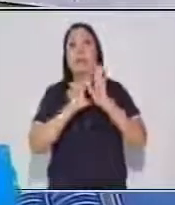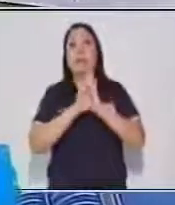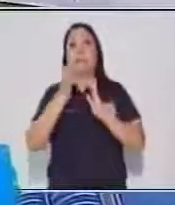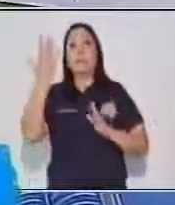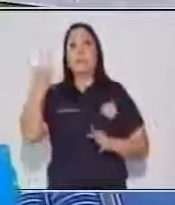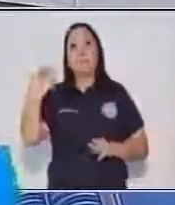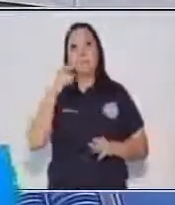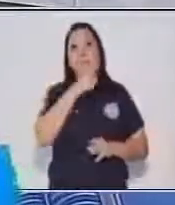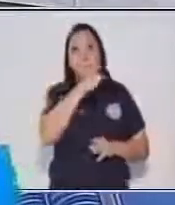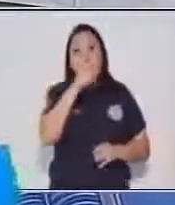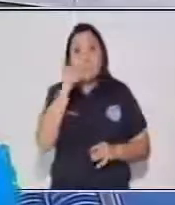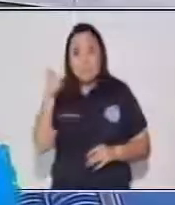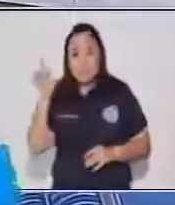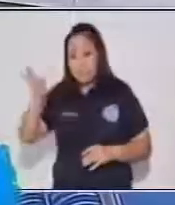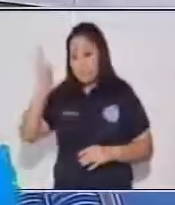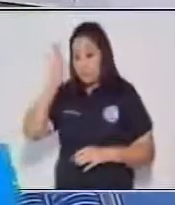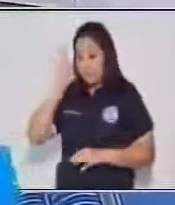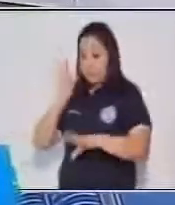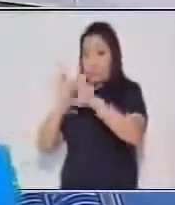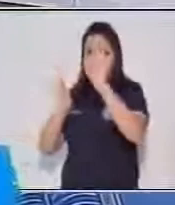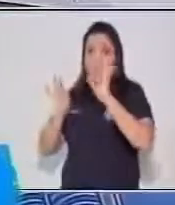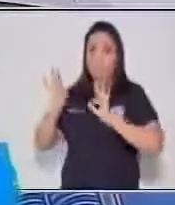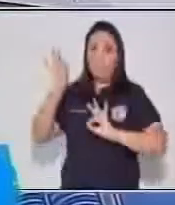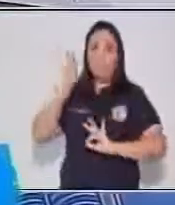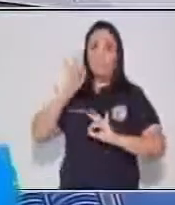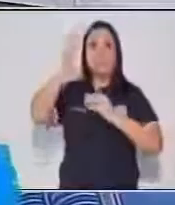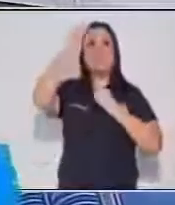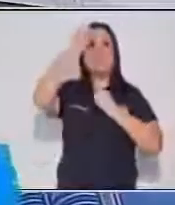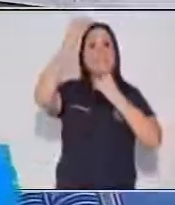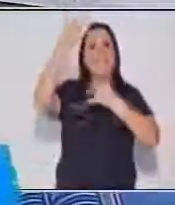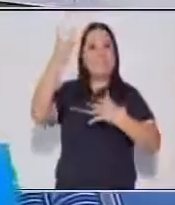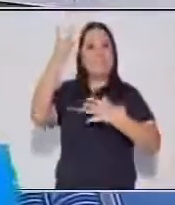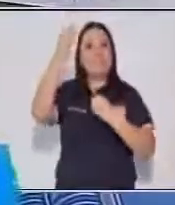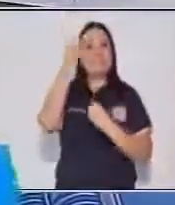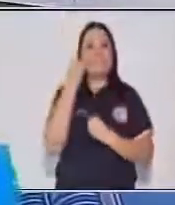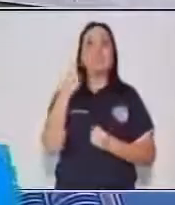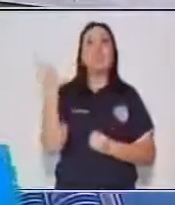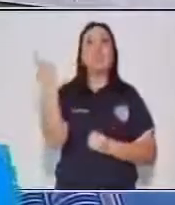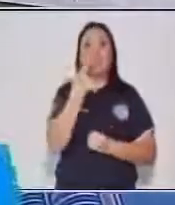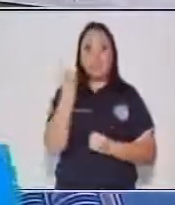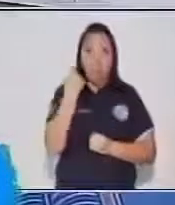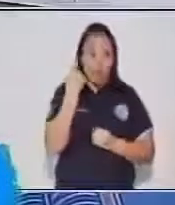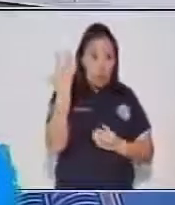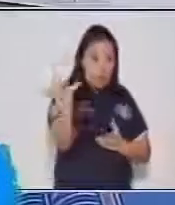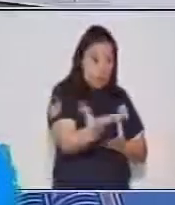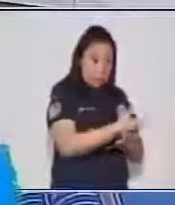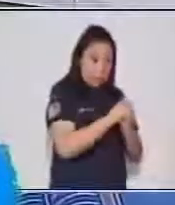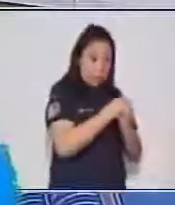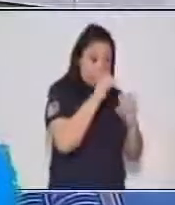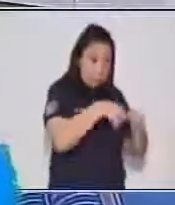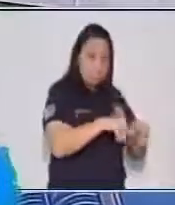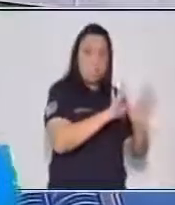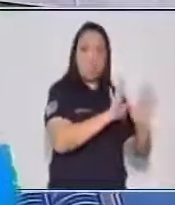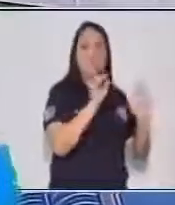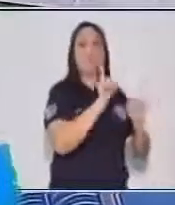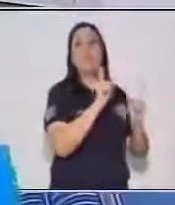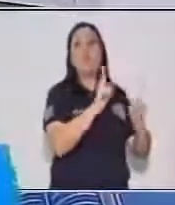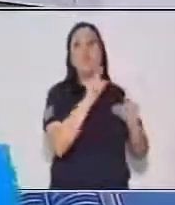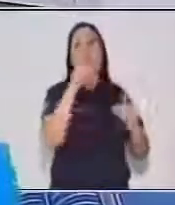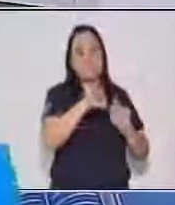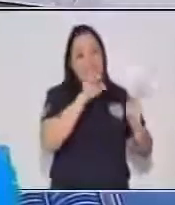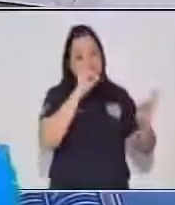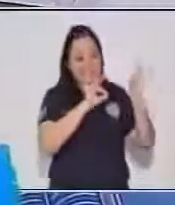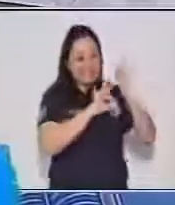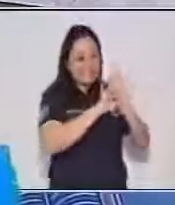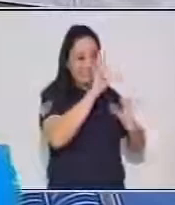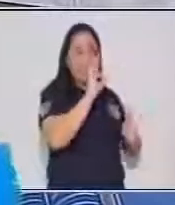anteriormente, tú vas a seleccionar la información adecuada porque no toda la información que encuentres es la que tú debes de